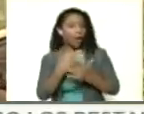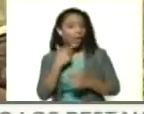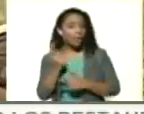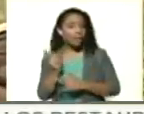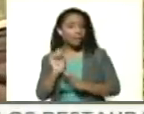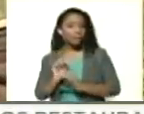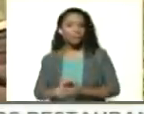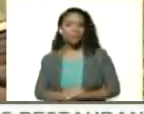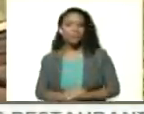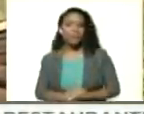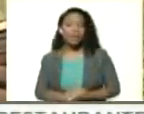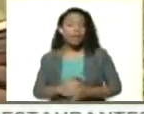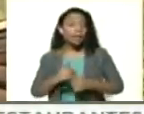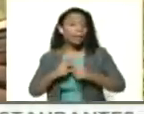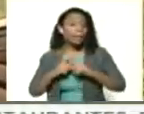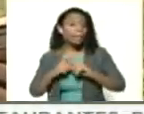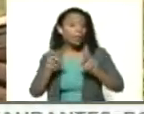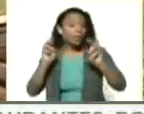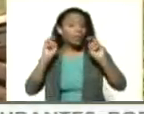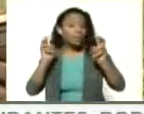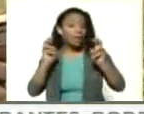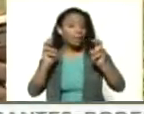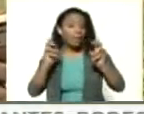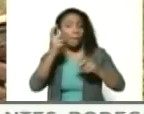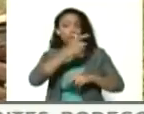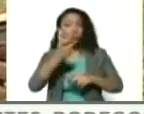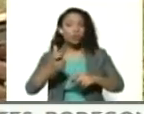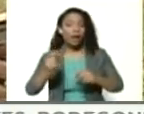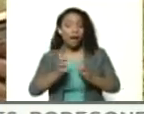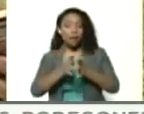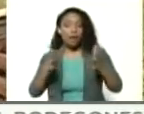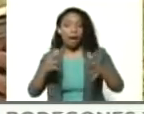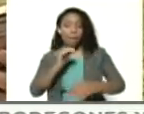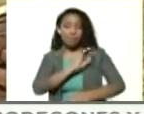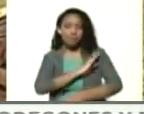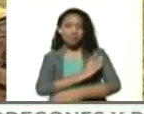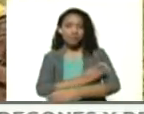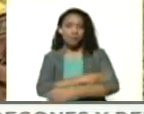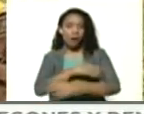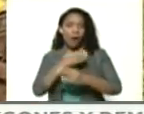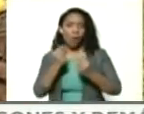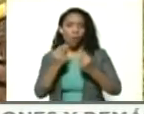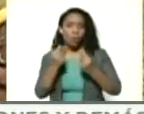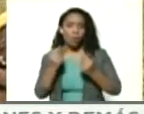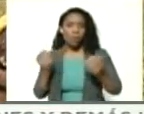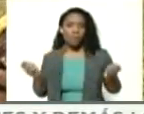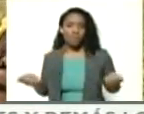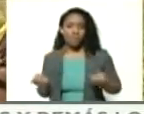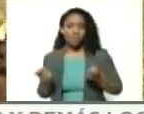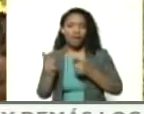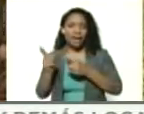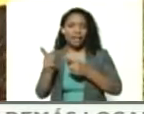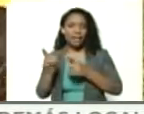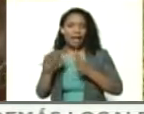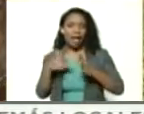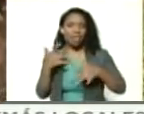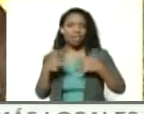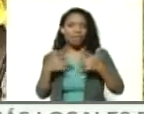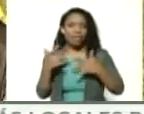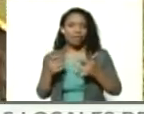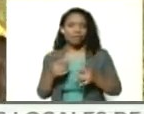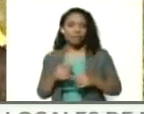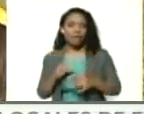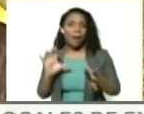presidente. Pero factores civiles con gran poder económico aupaban esa aventura.